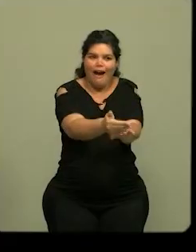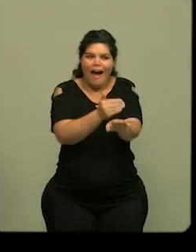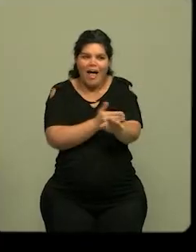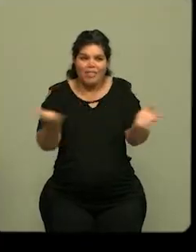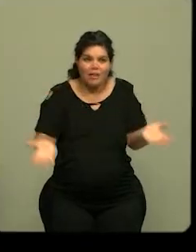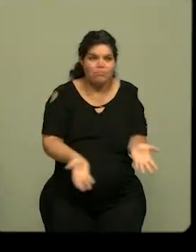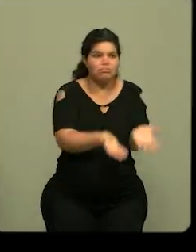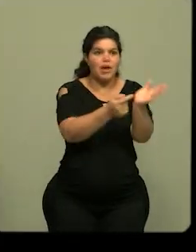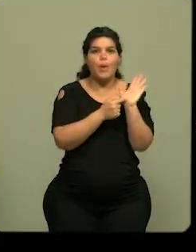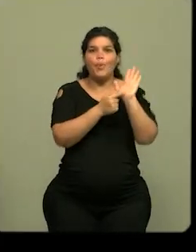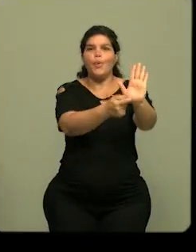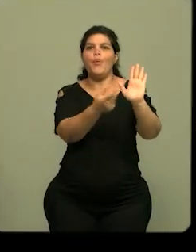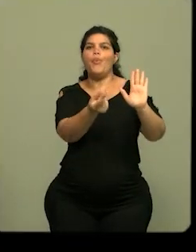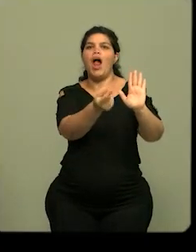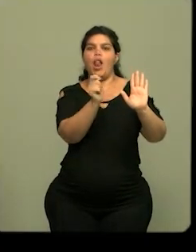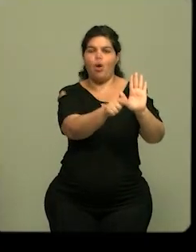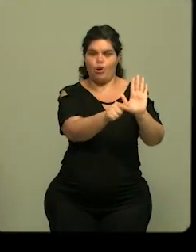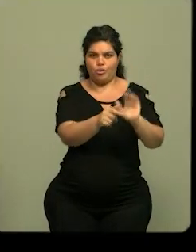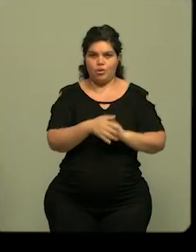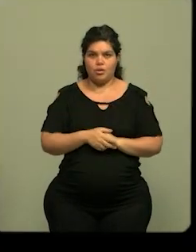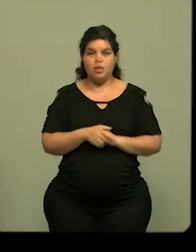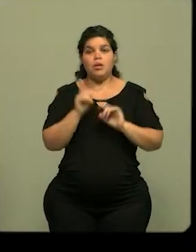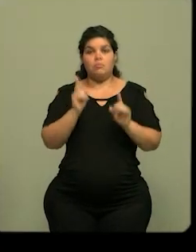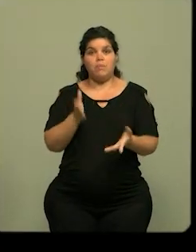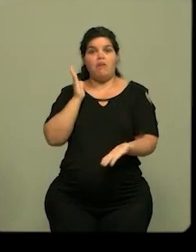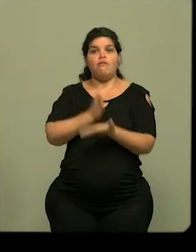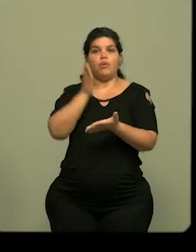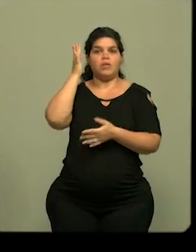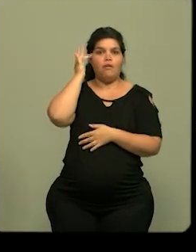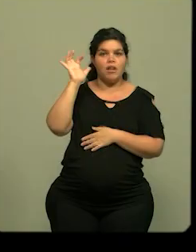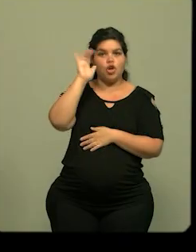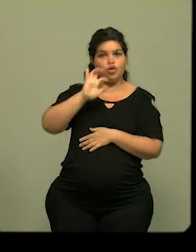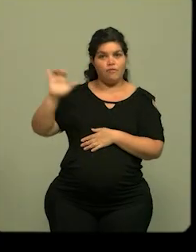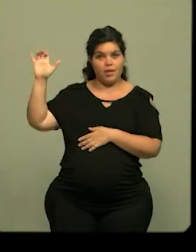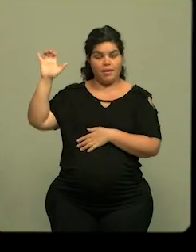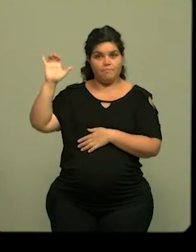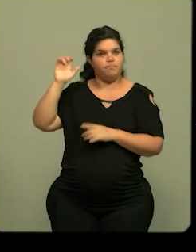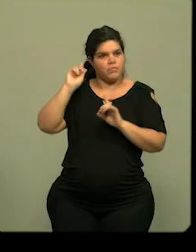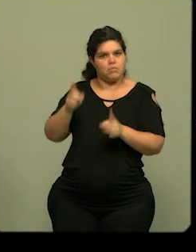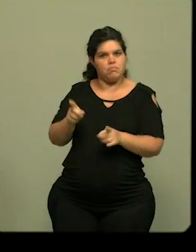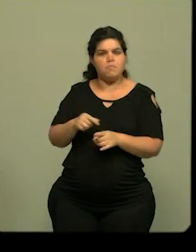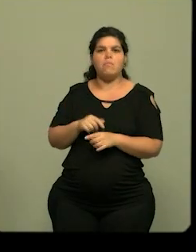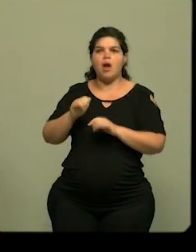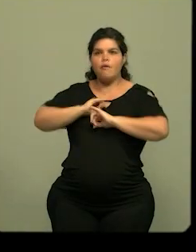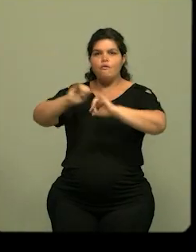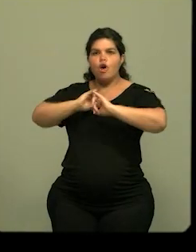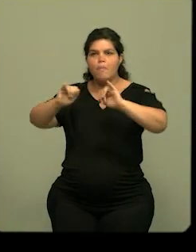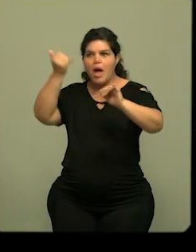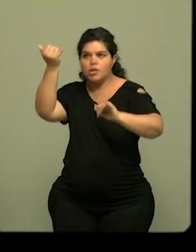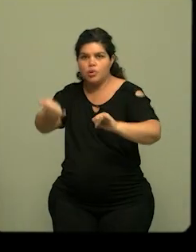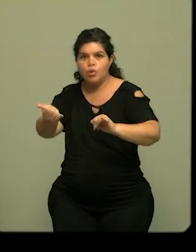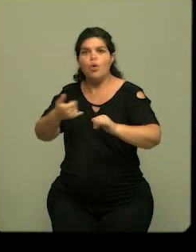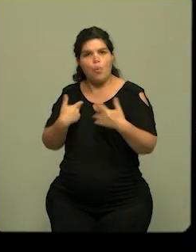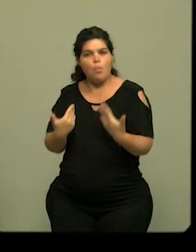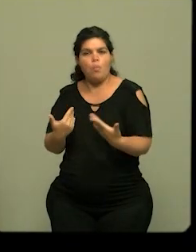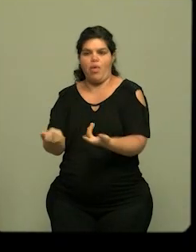que nosotros tenemos dentro de la Facultad de Filosofía y Letras que nos aportan claramente un insumo valiosísimo, y esto ha hecho que también